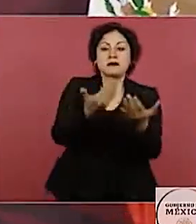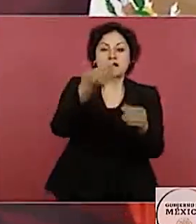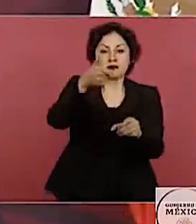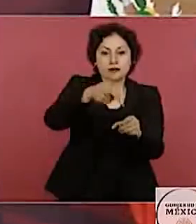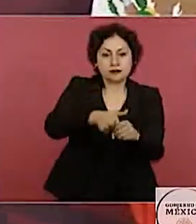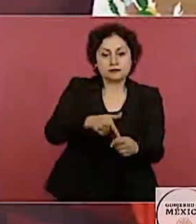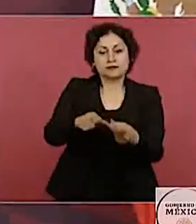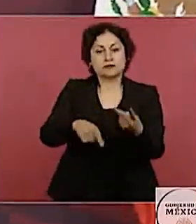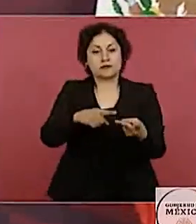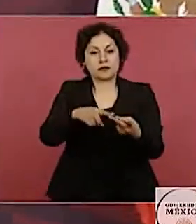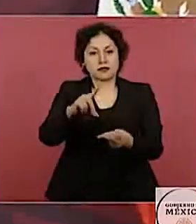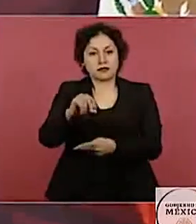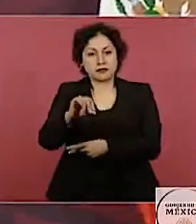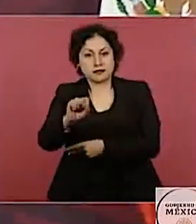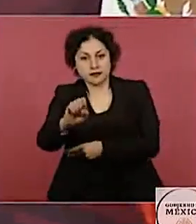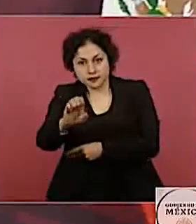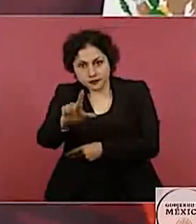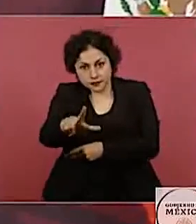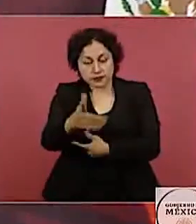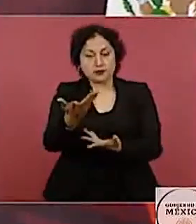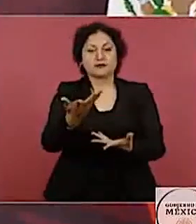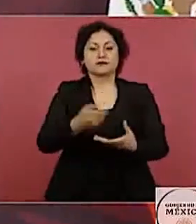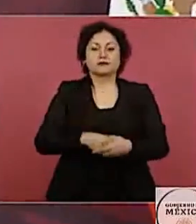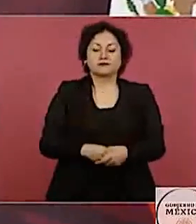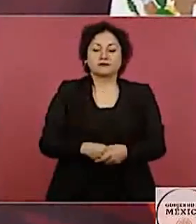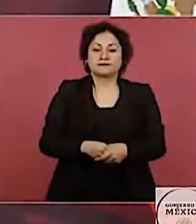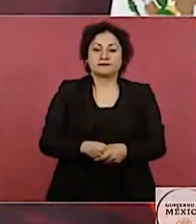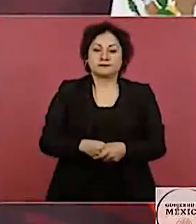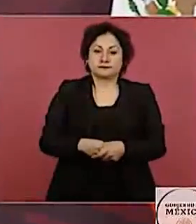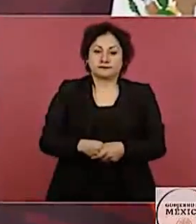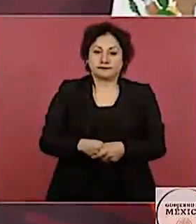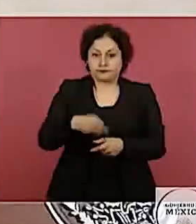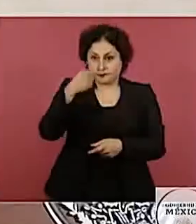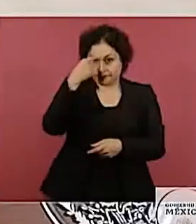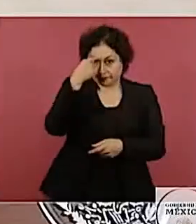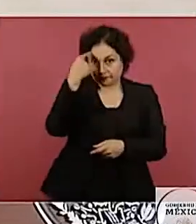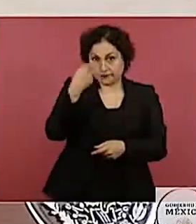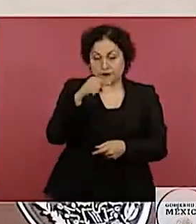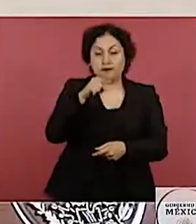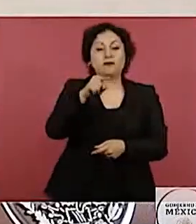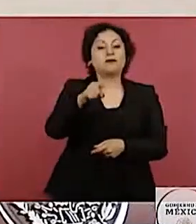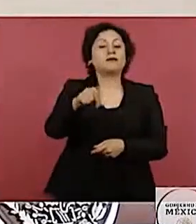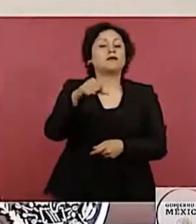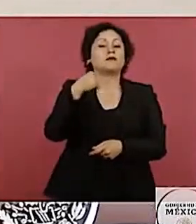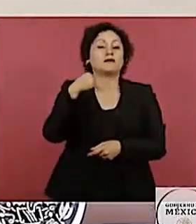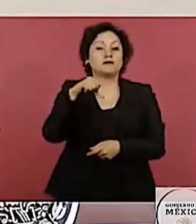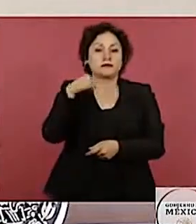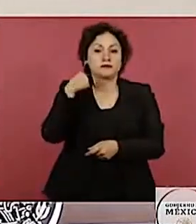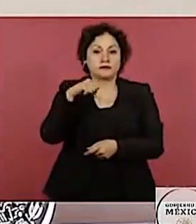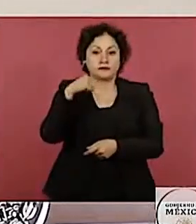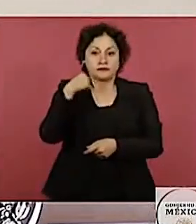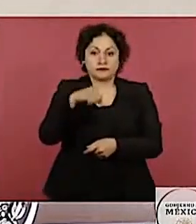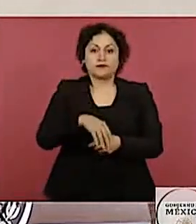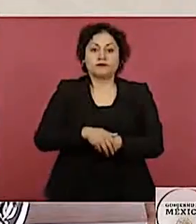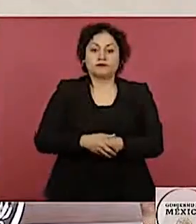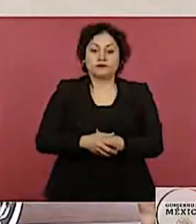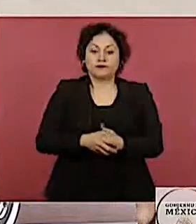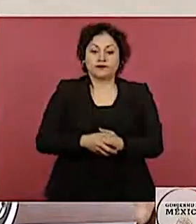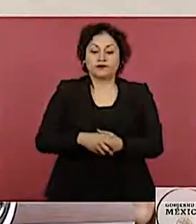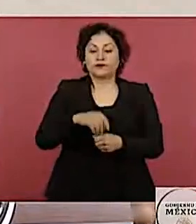diesel eh Acapulco un eh barco